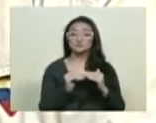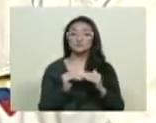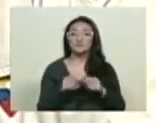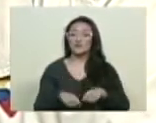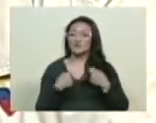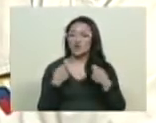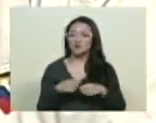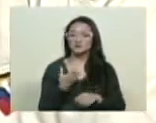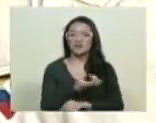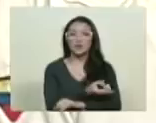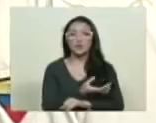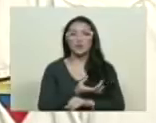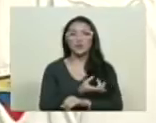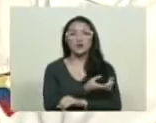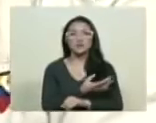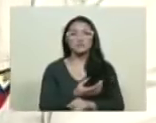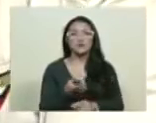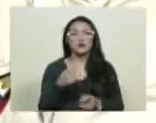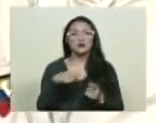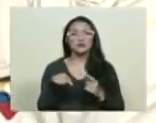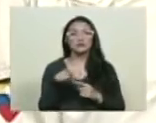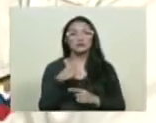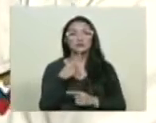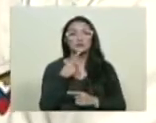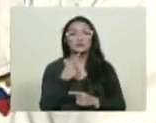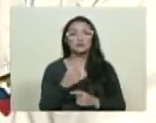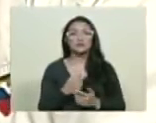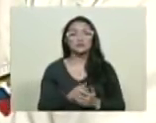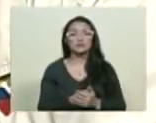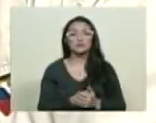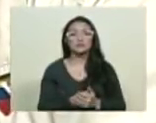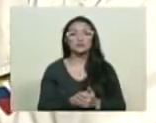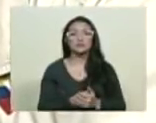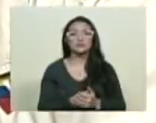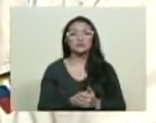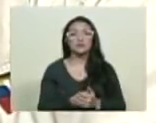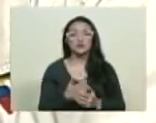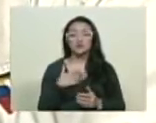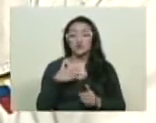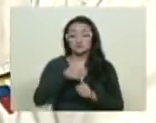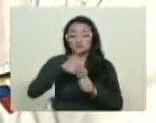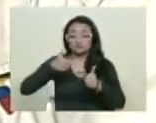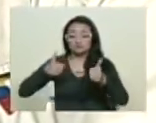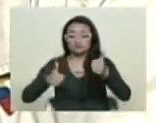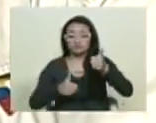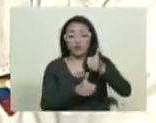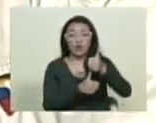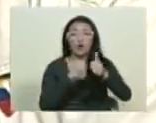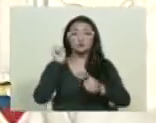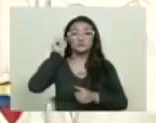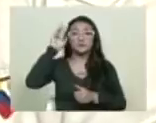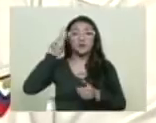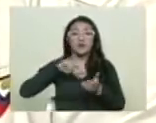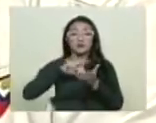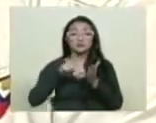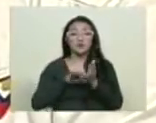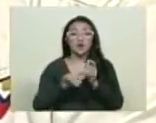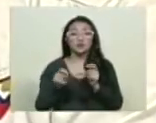violencia de la guarimba usted ha señalado que se somete a la autoridad plenipotenciaria de la asamblea nacional constituyente